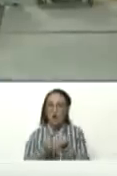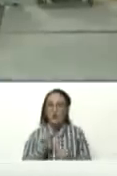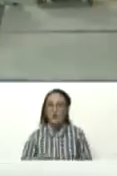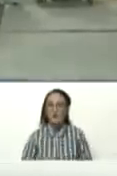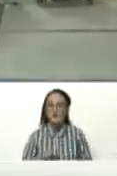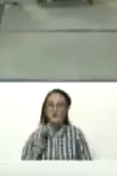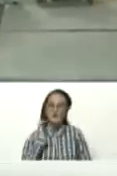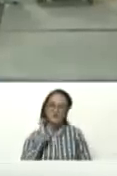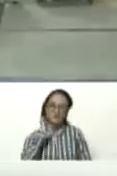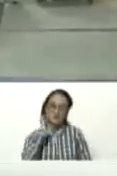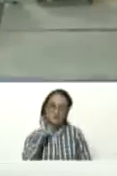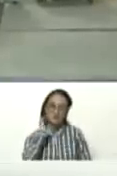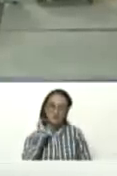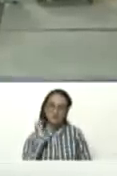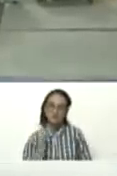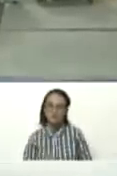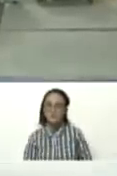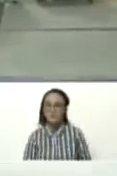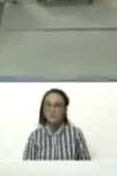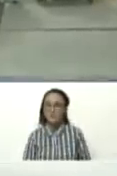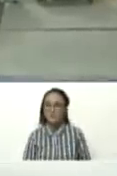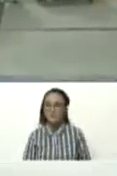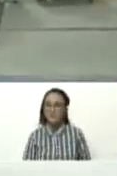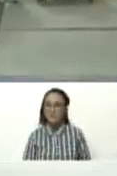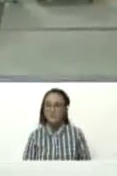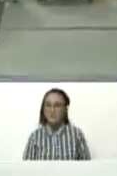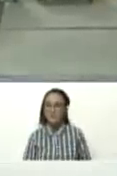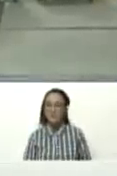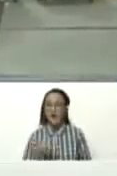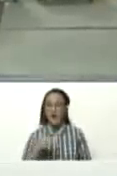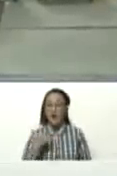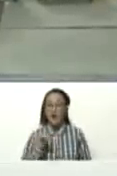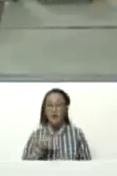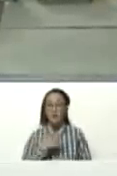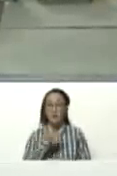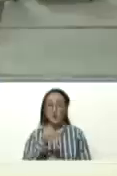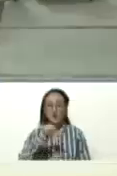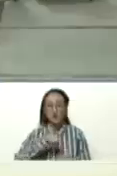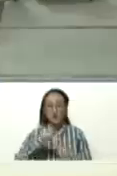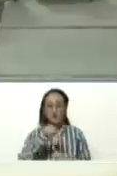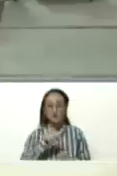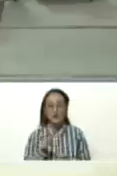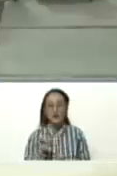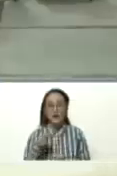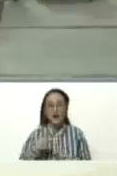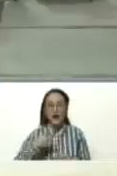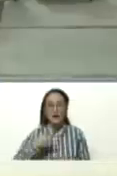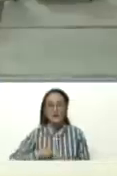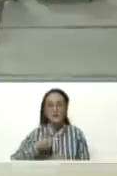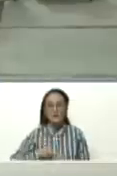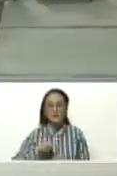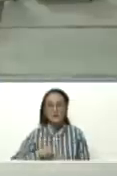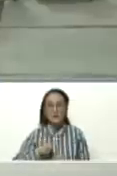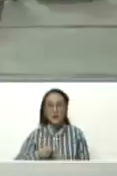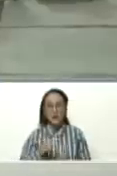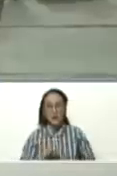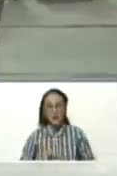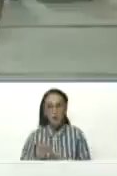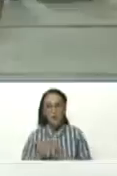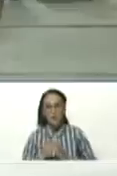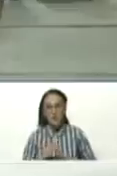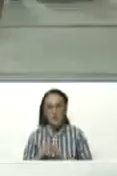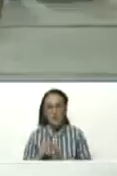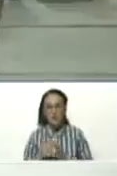¡Ajá, Zurima! Ahí tenemos un proyecto de autogestión en gas de la comuna Guerreras